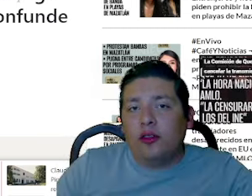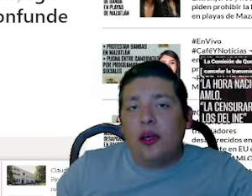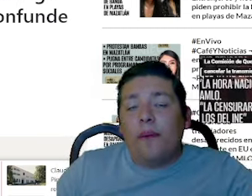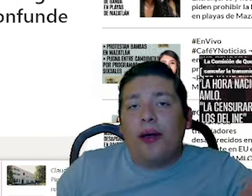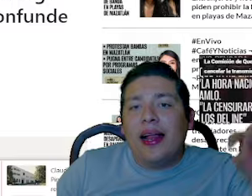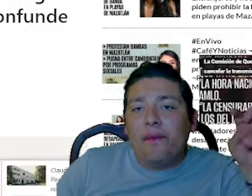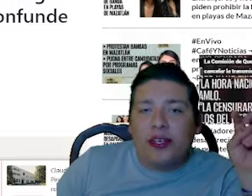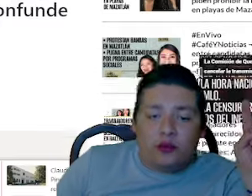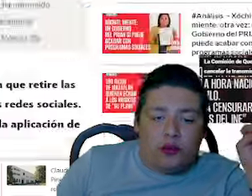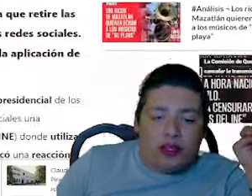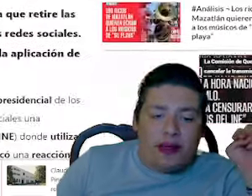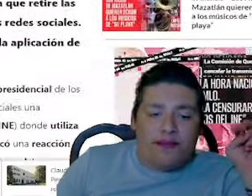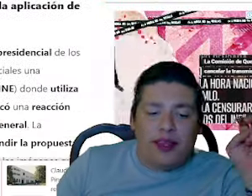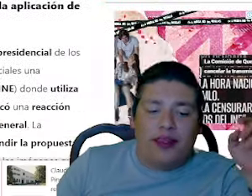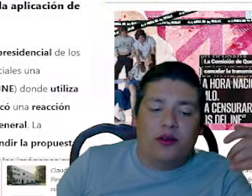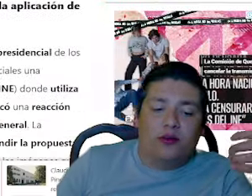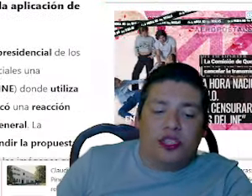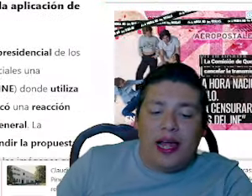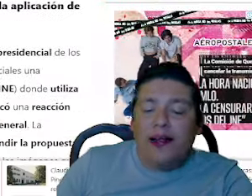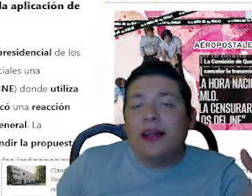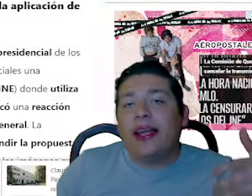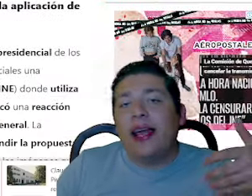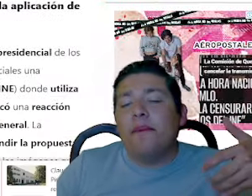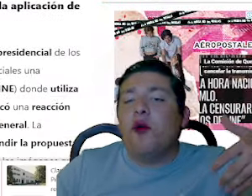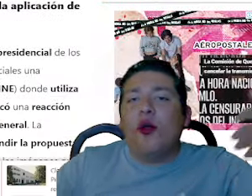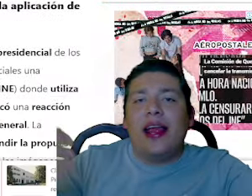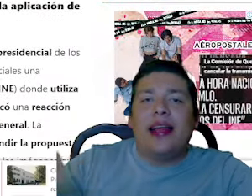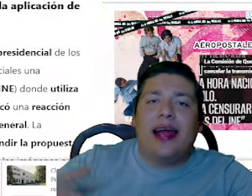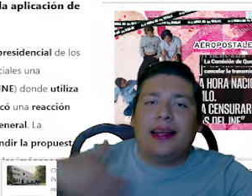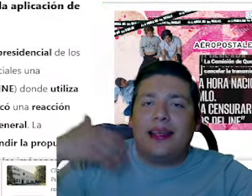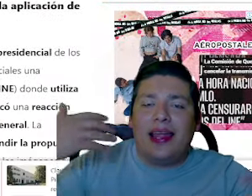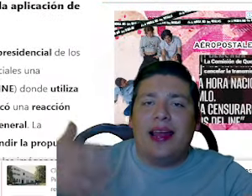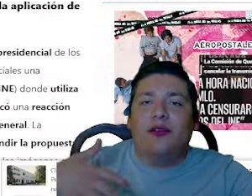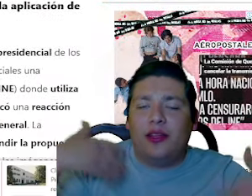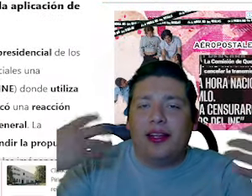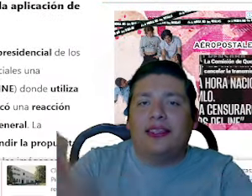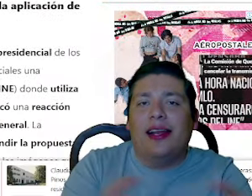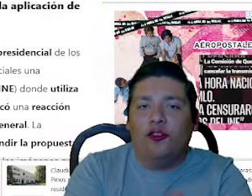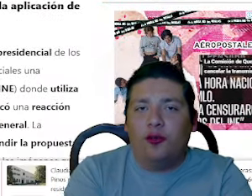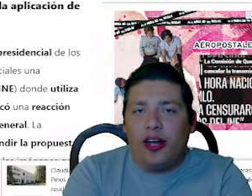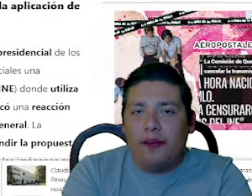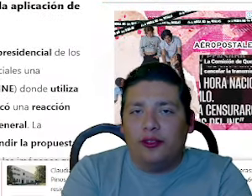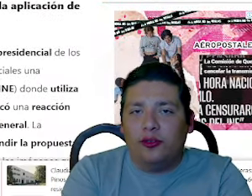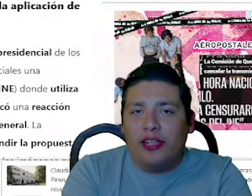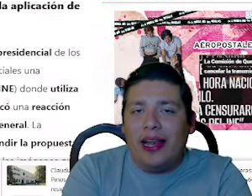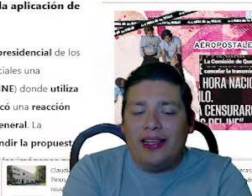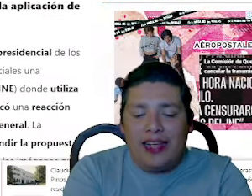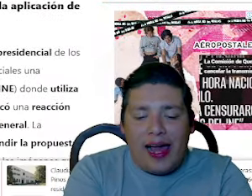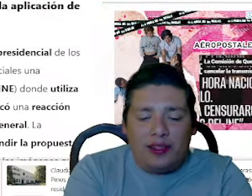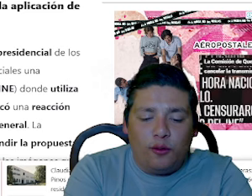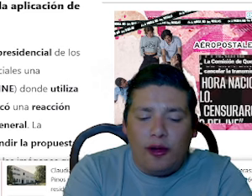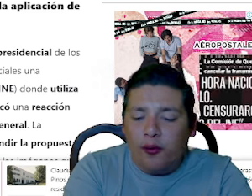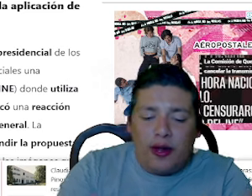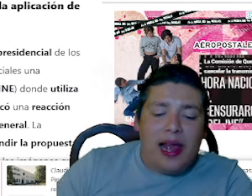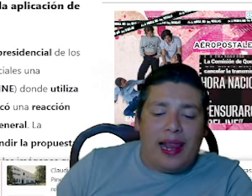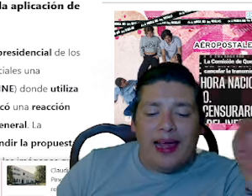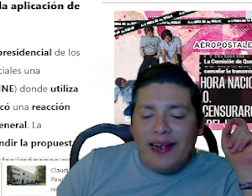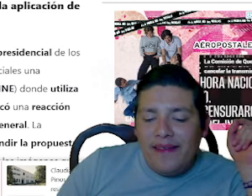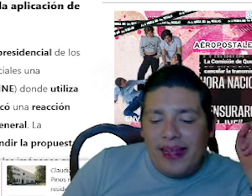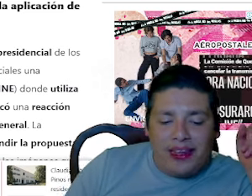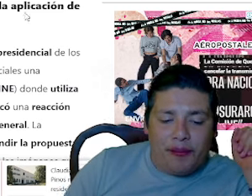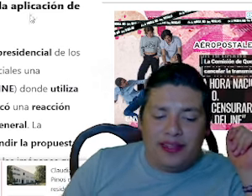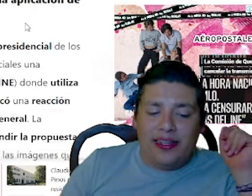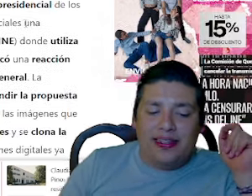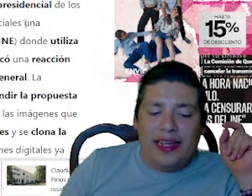de spot para presuntamente denunciar que Morena quiere utilizar los programas sociales a su favor.